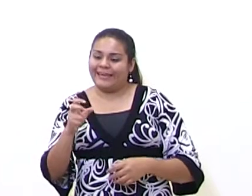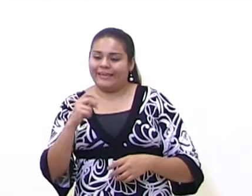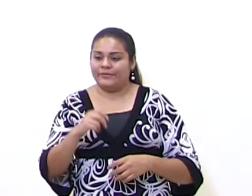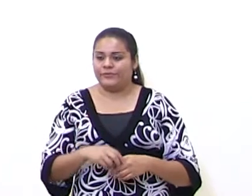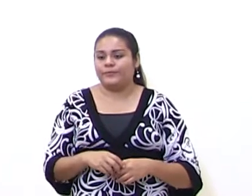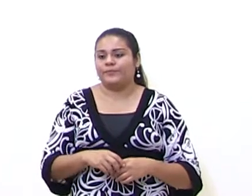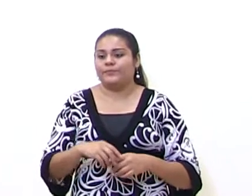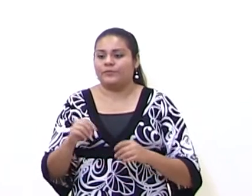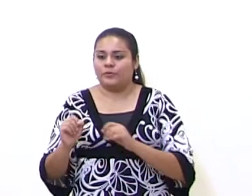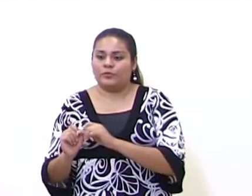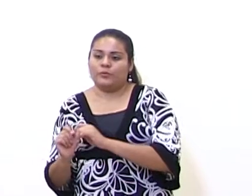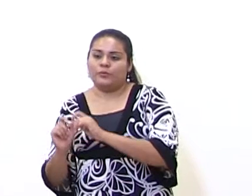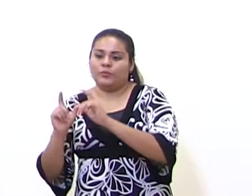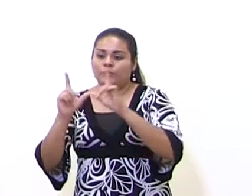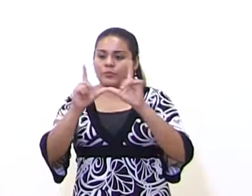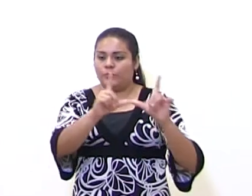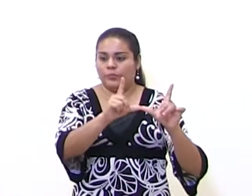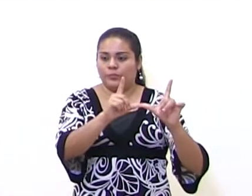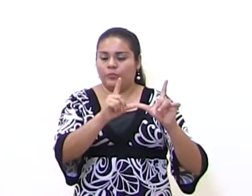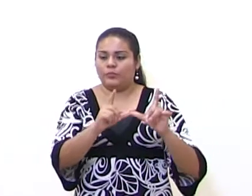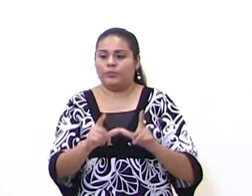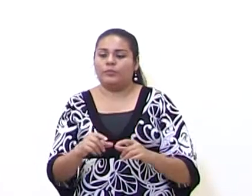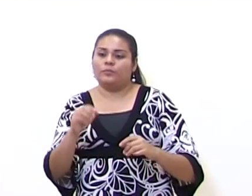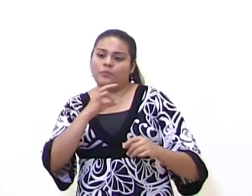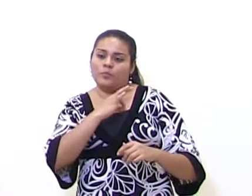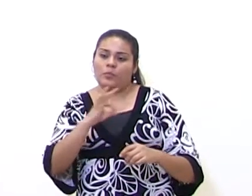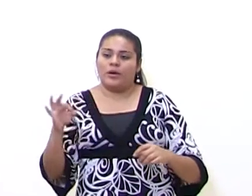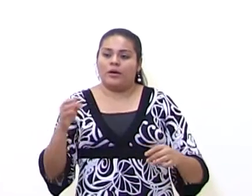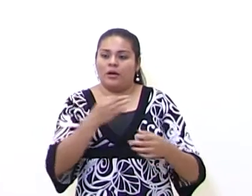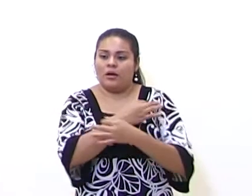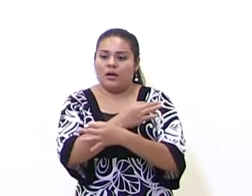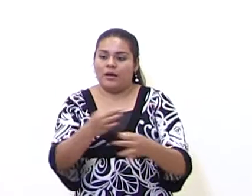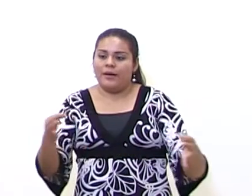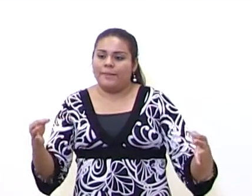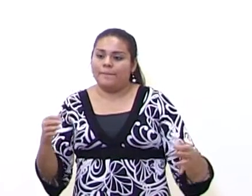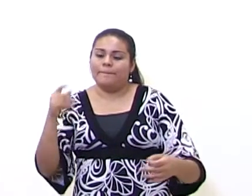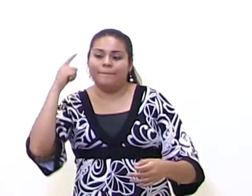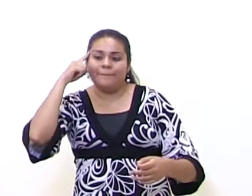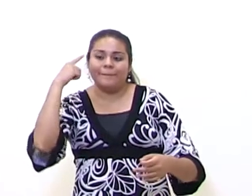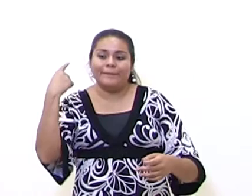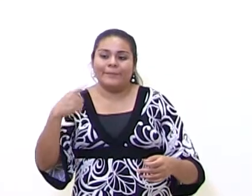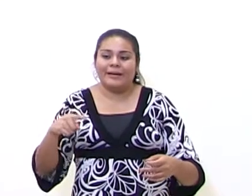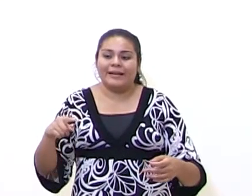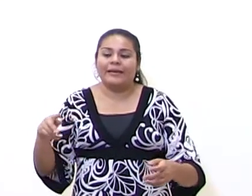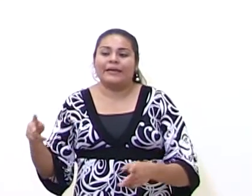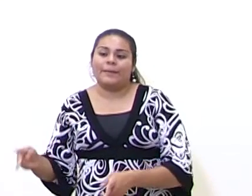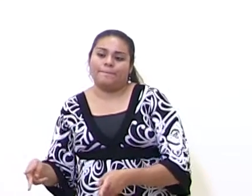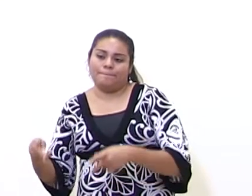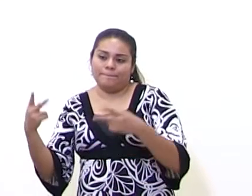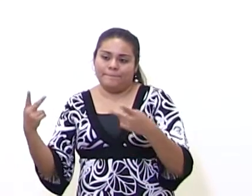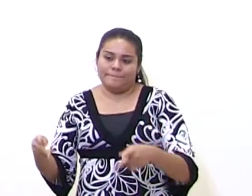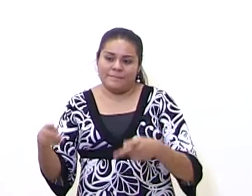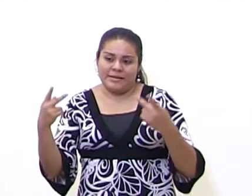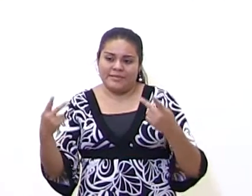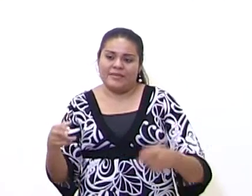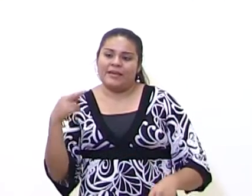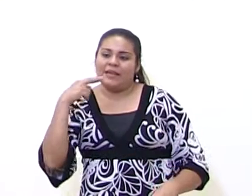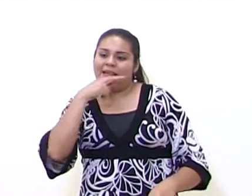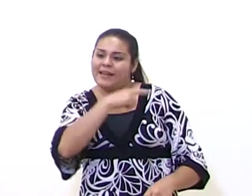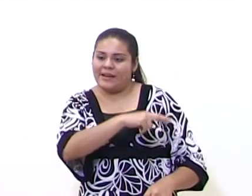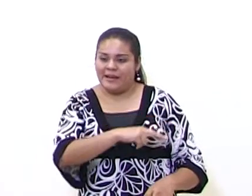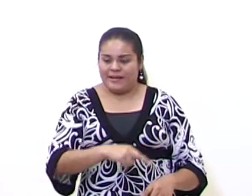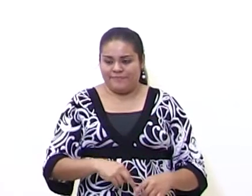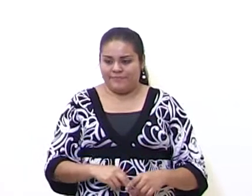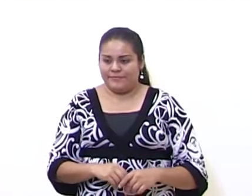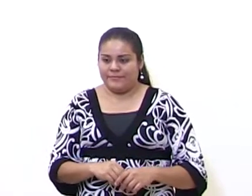del día o el fin principal de ello, pues lo que buscan es vender. Por tanto, eso es lo que